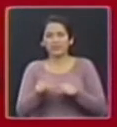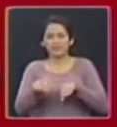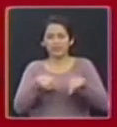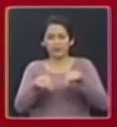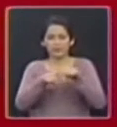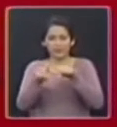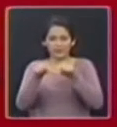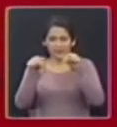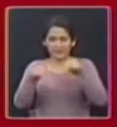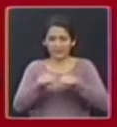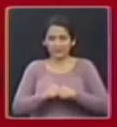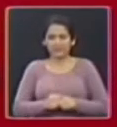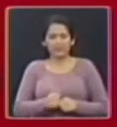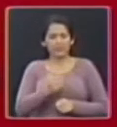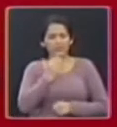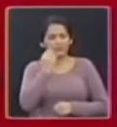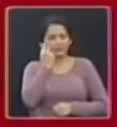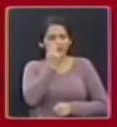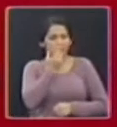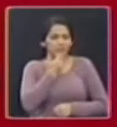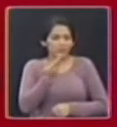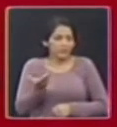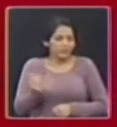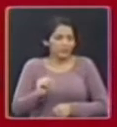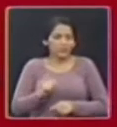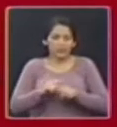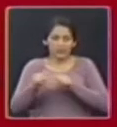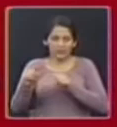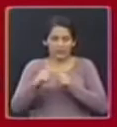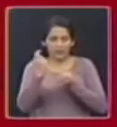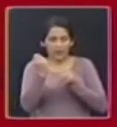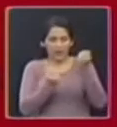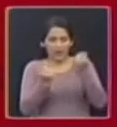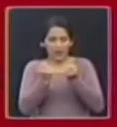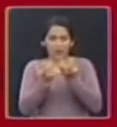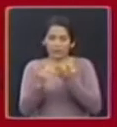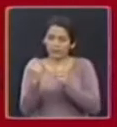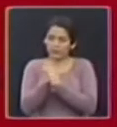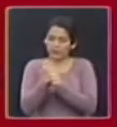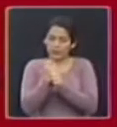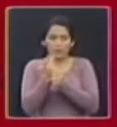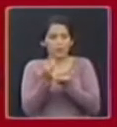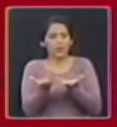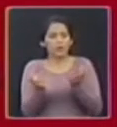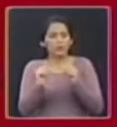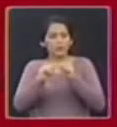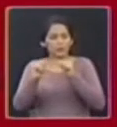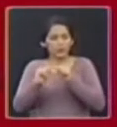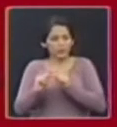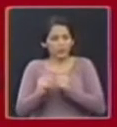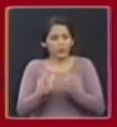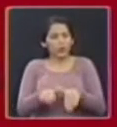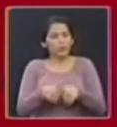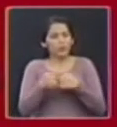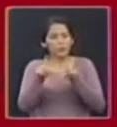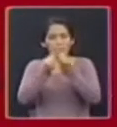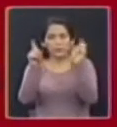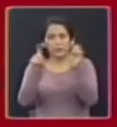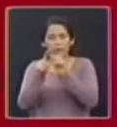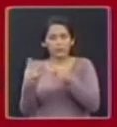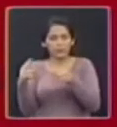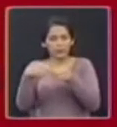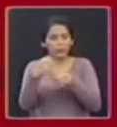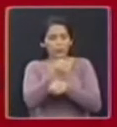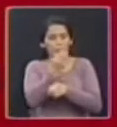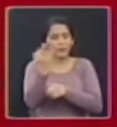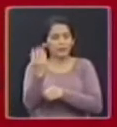vitrina se exhibirá lo mejor del transporte para uso comercial, público, logístico y también de carga. ¿Cuántas empresas participan?